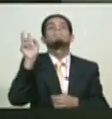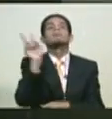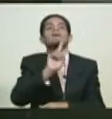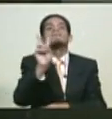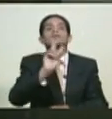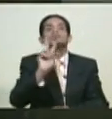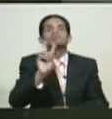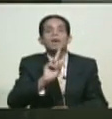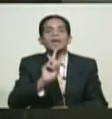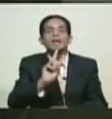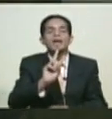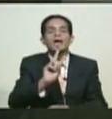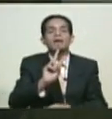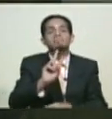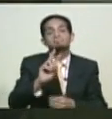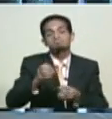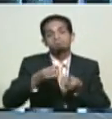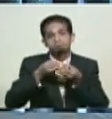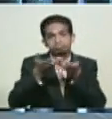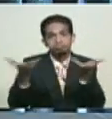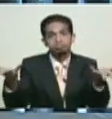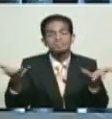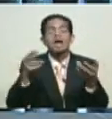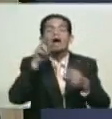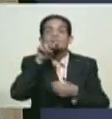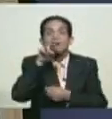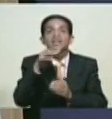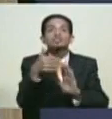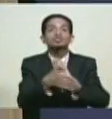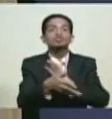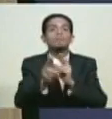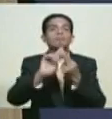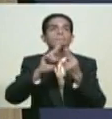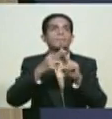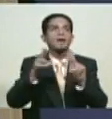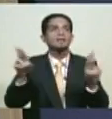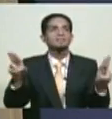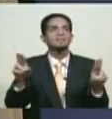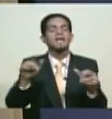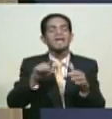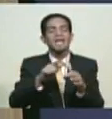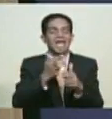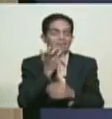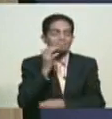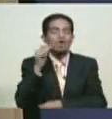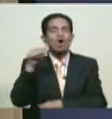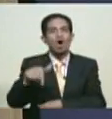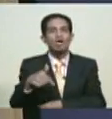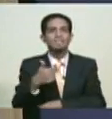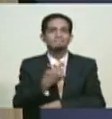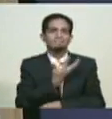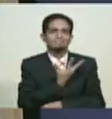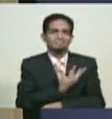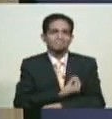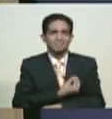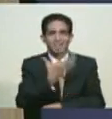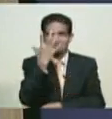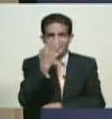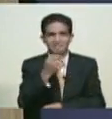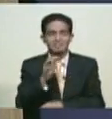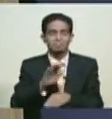presidente tengo que decirlo amanecimos hoy con la tristeza de la muerte debido de inverso